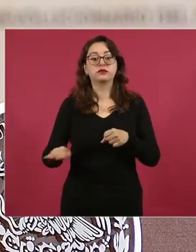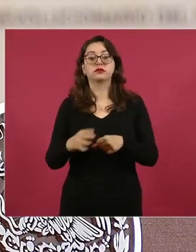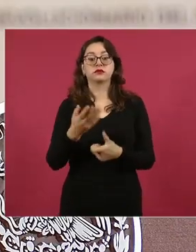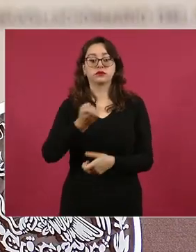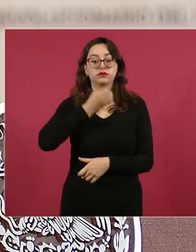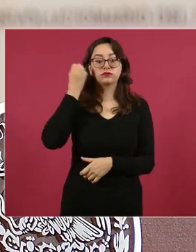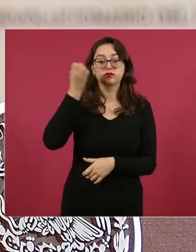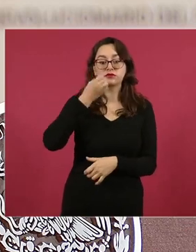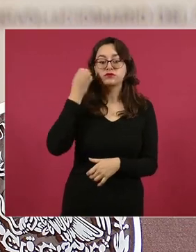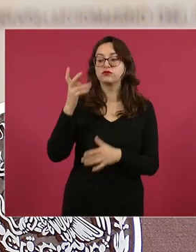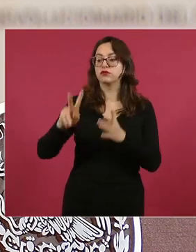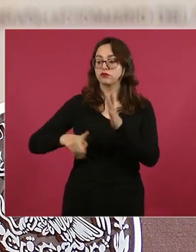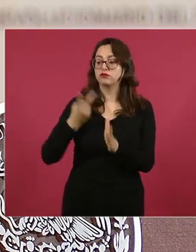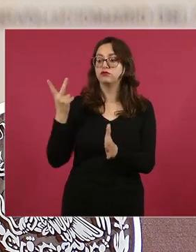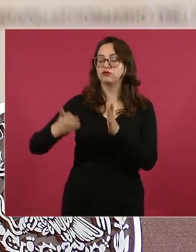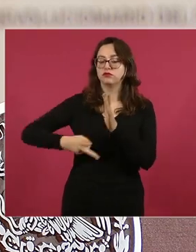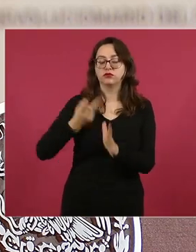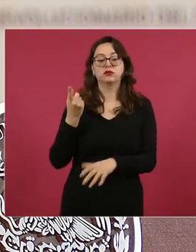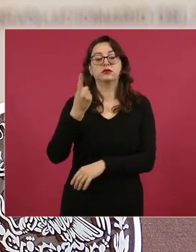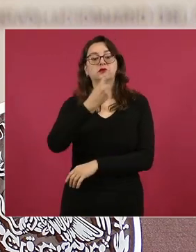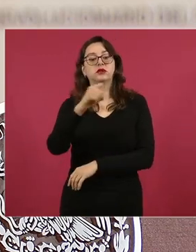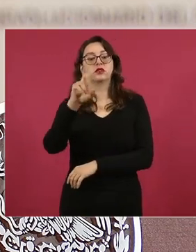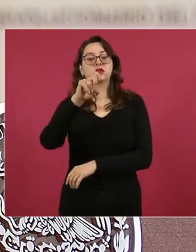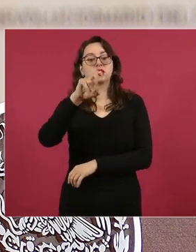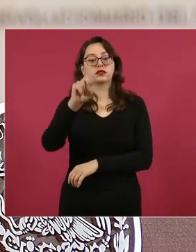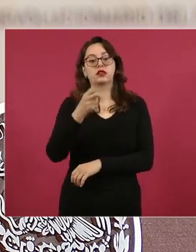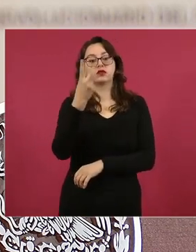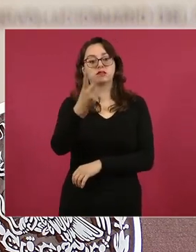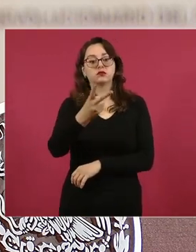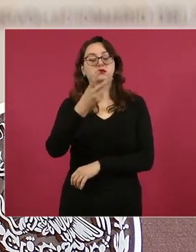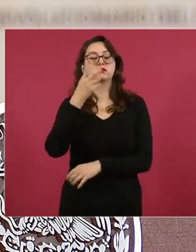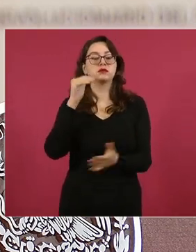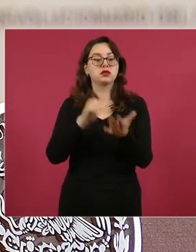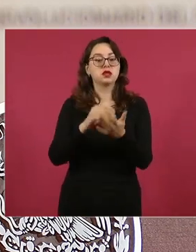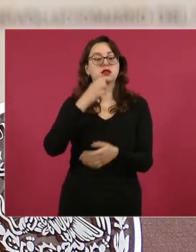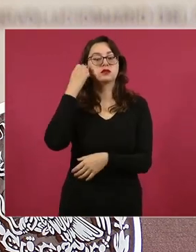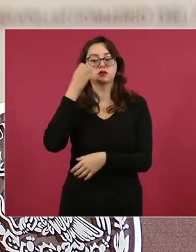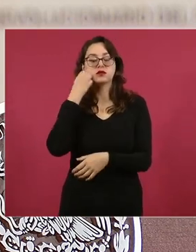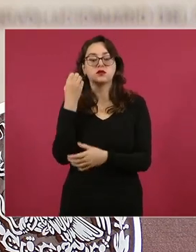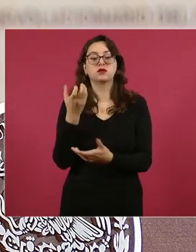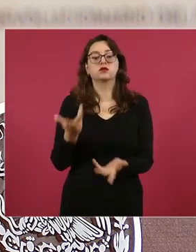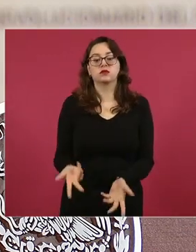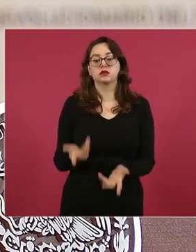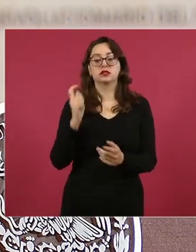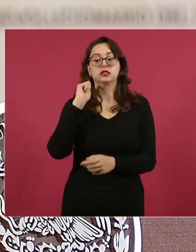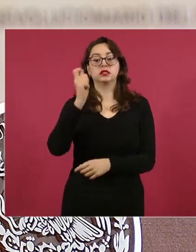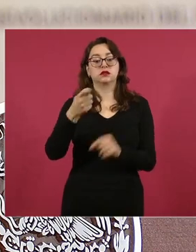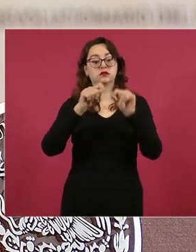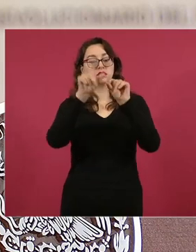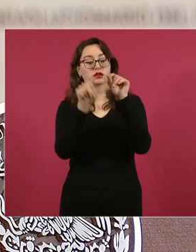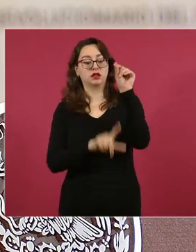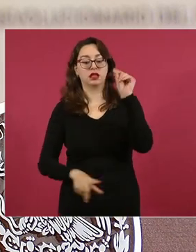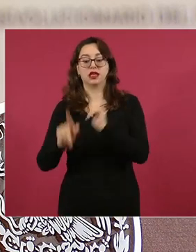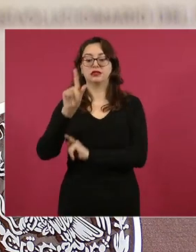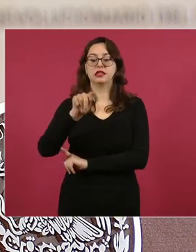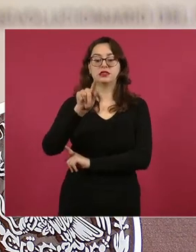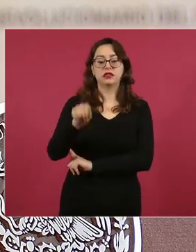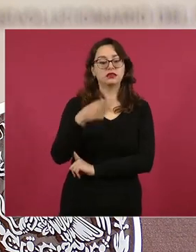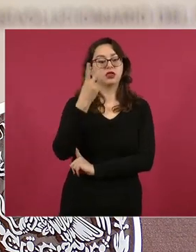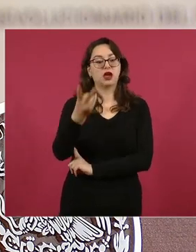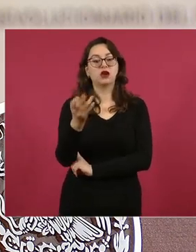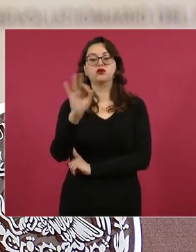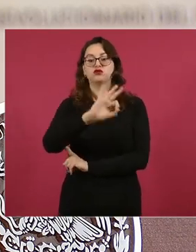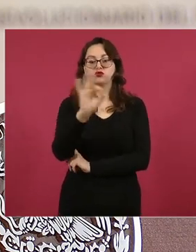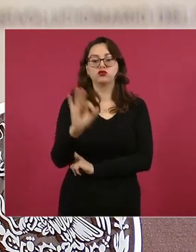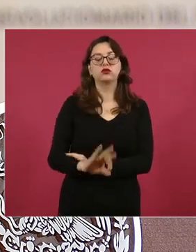a un total de 132 mil escuelas, con lo cual alcanzamos una cobertura del 76% de atención al